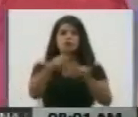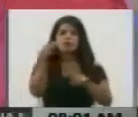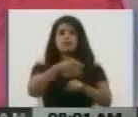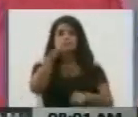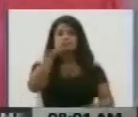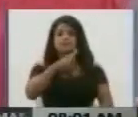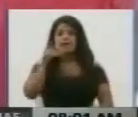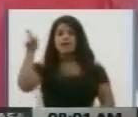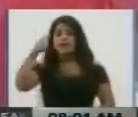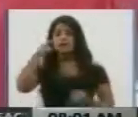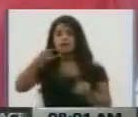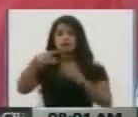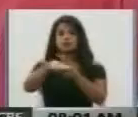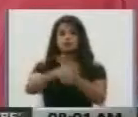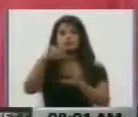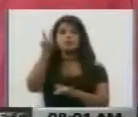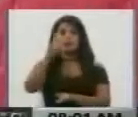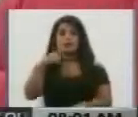en eliminar